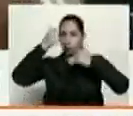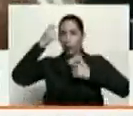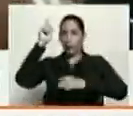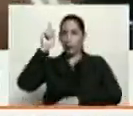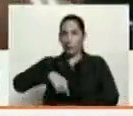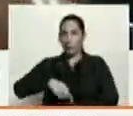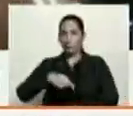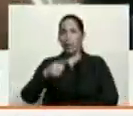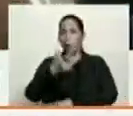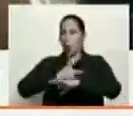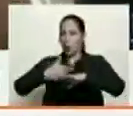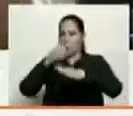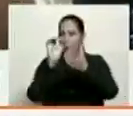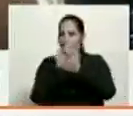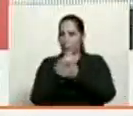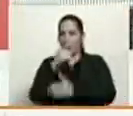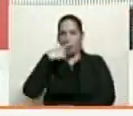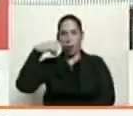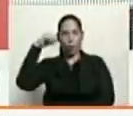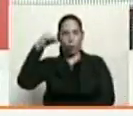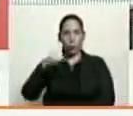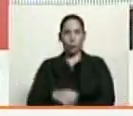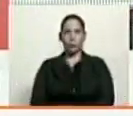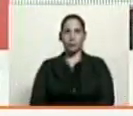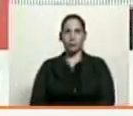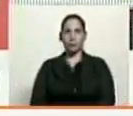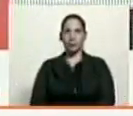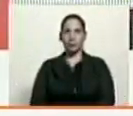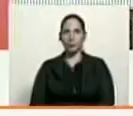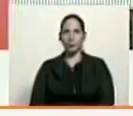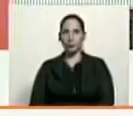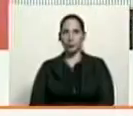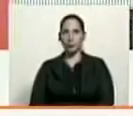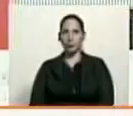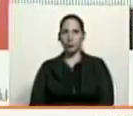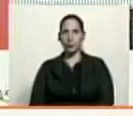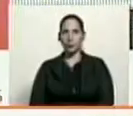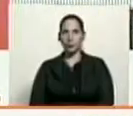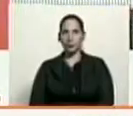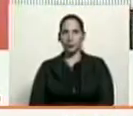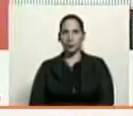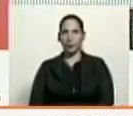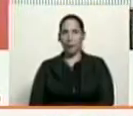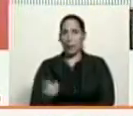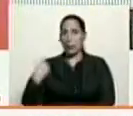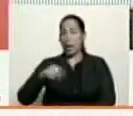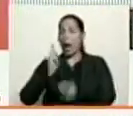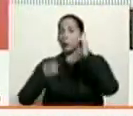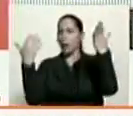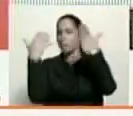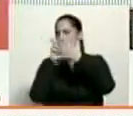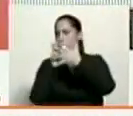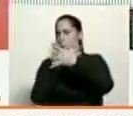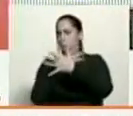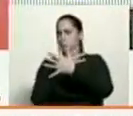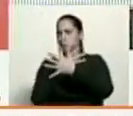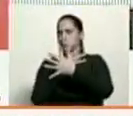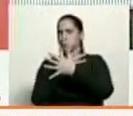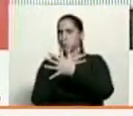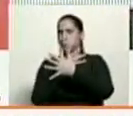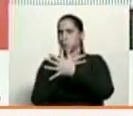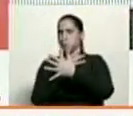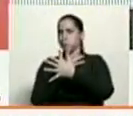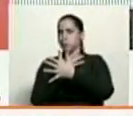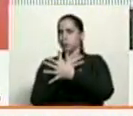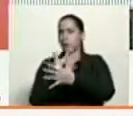sido el gobierno del compañero presidente Nicolás Maduro. El que tenga alguna duda, remontémonos al